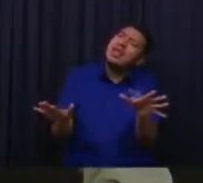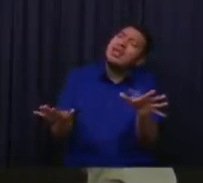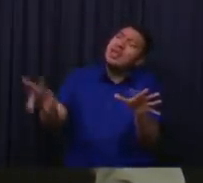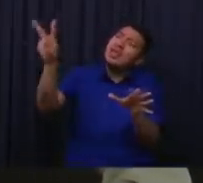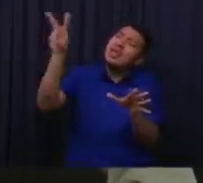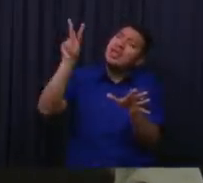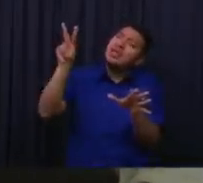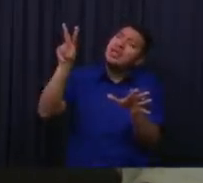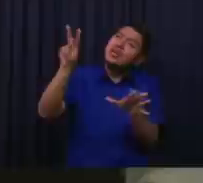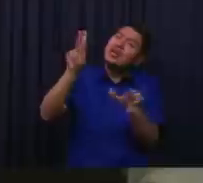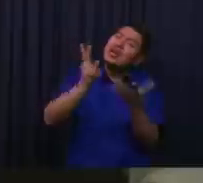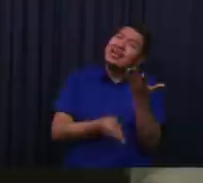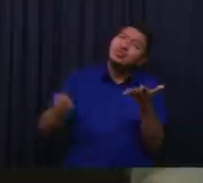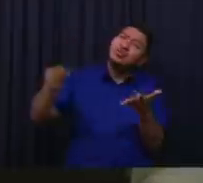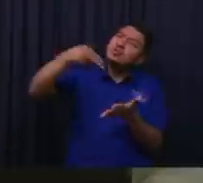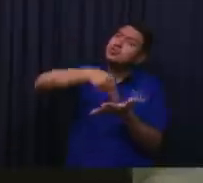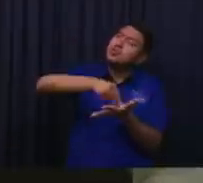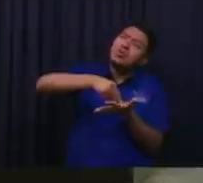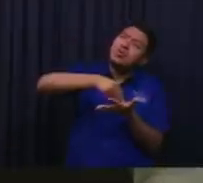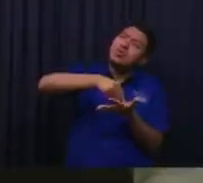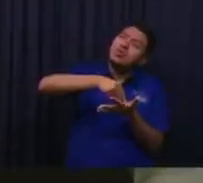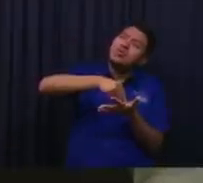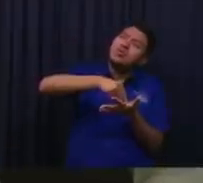y novedad de vida.